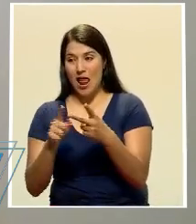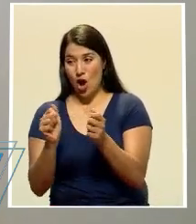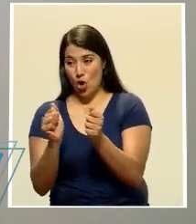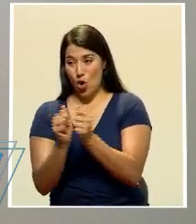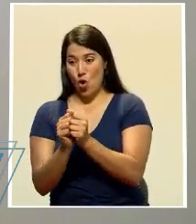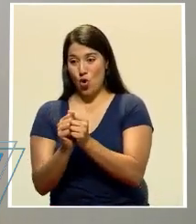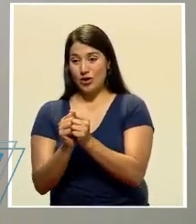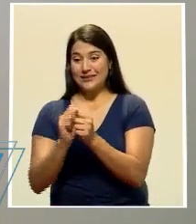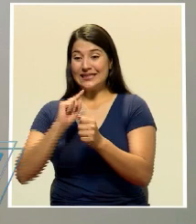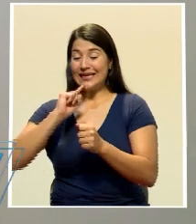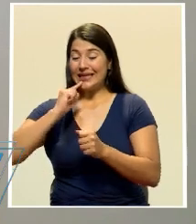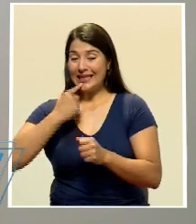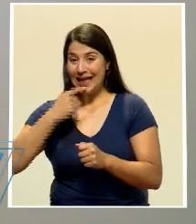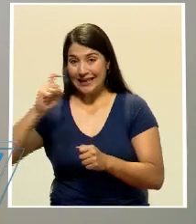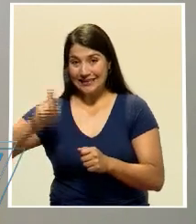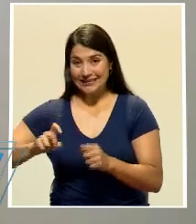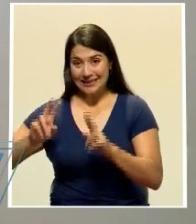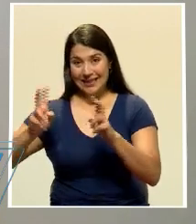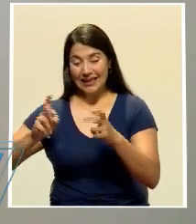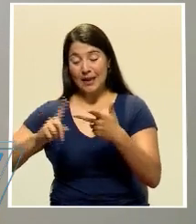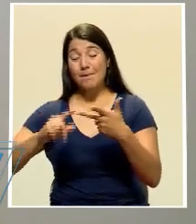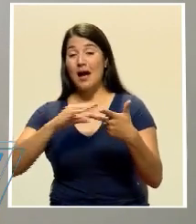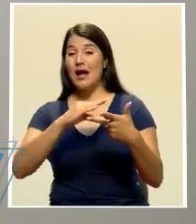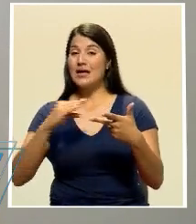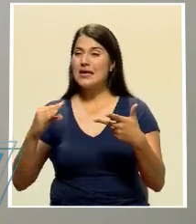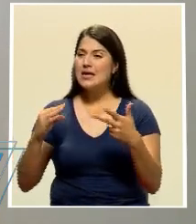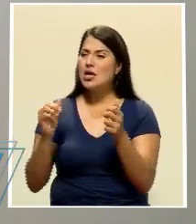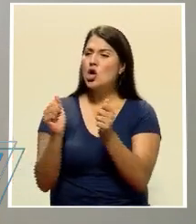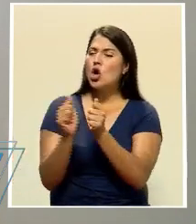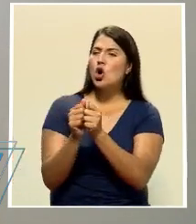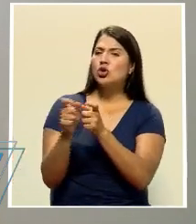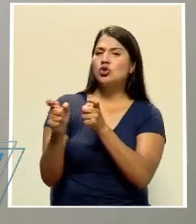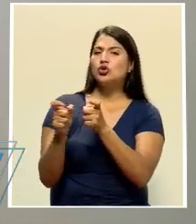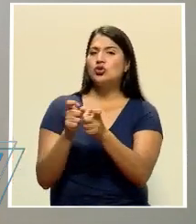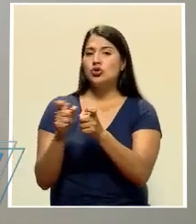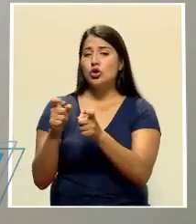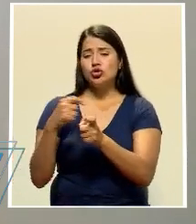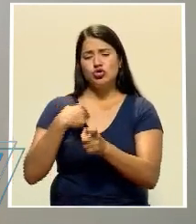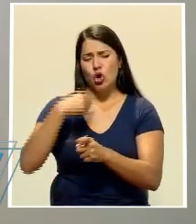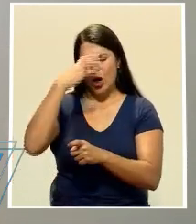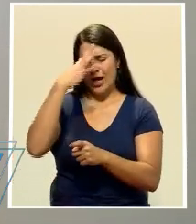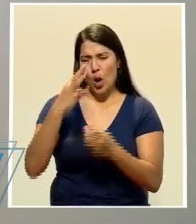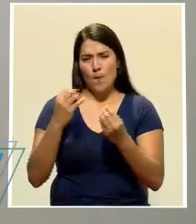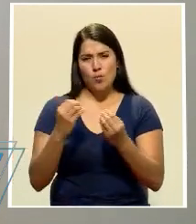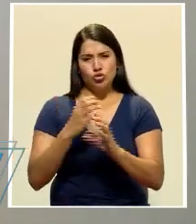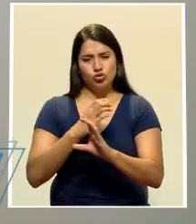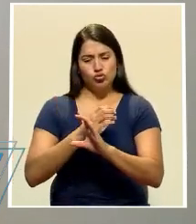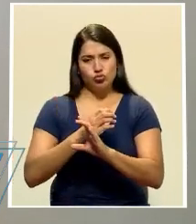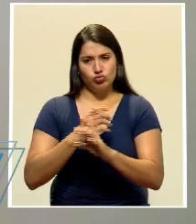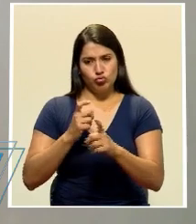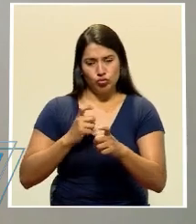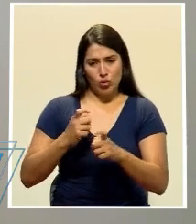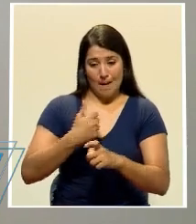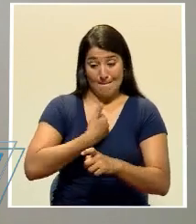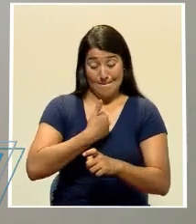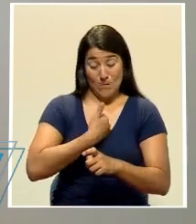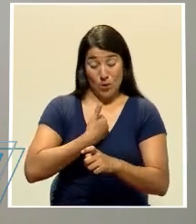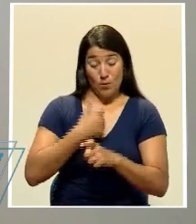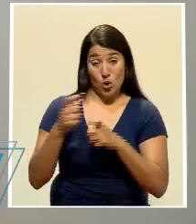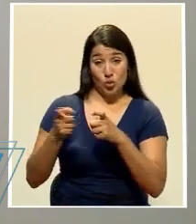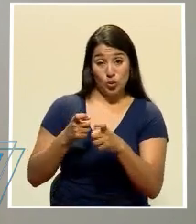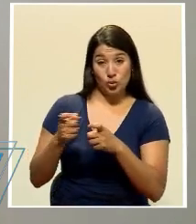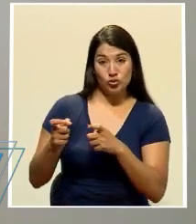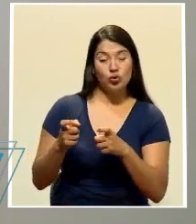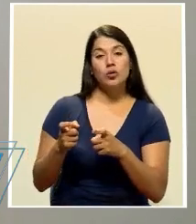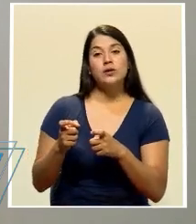poco de mesura, ¿verdad?, de contención. Yo creo mucho en la autocontención porque no creo en la censura, creo